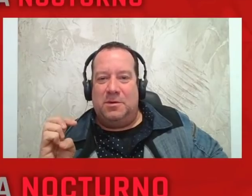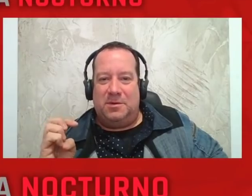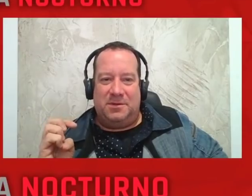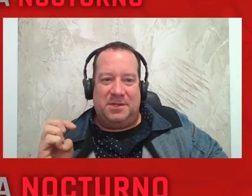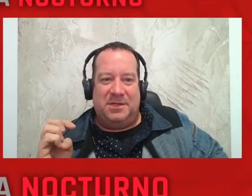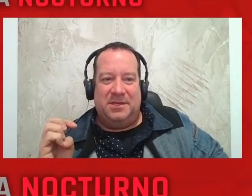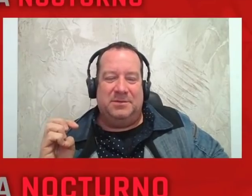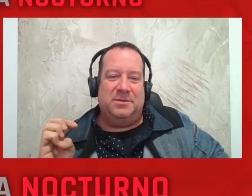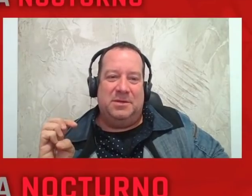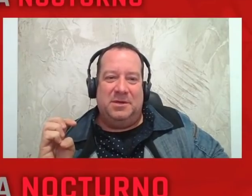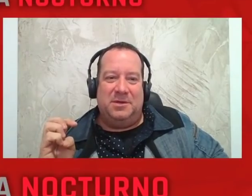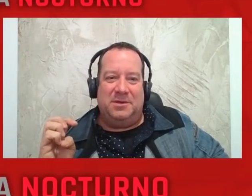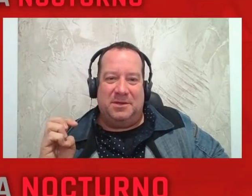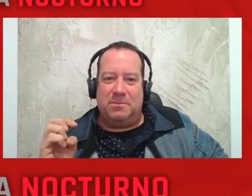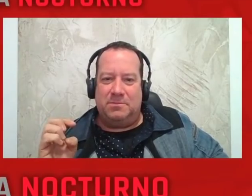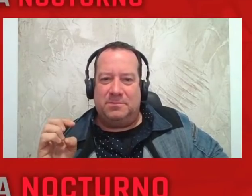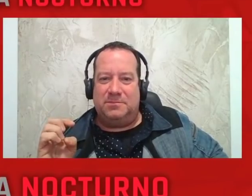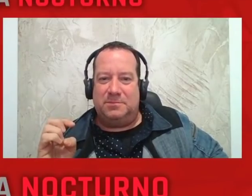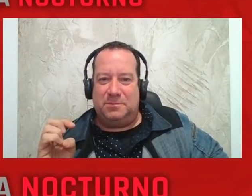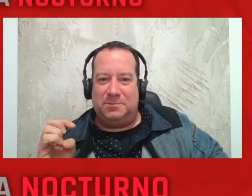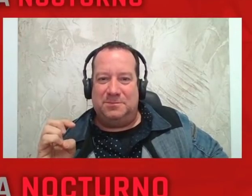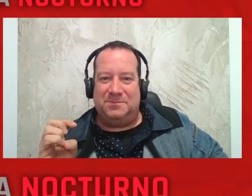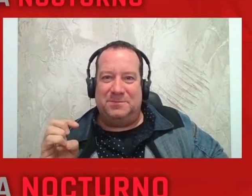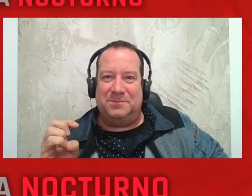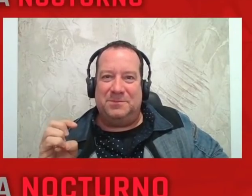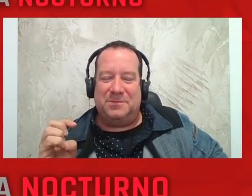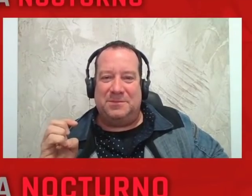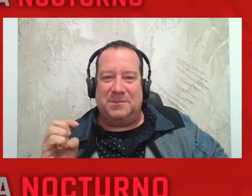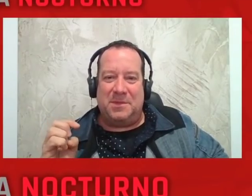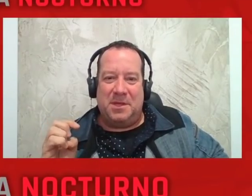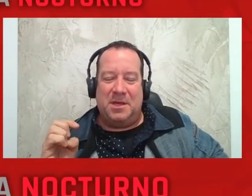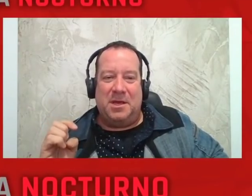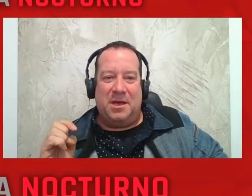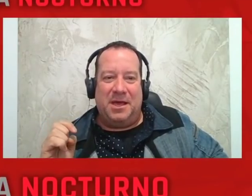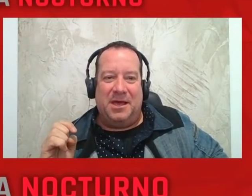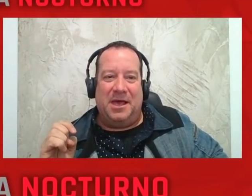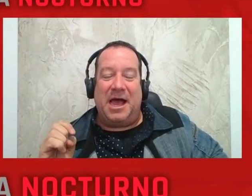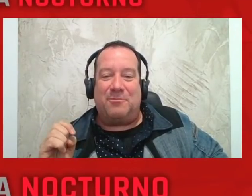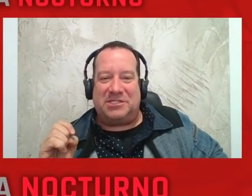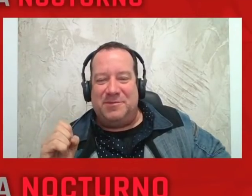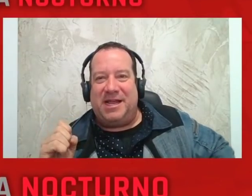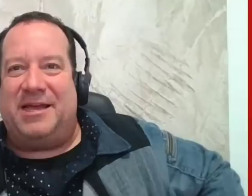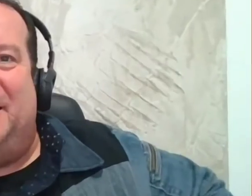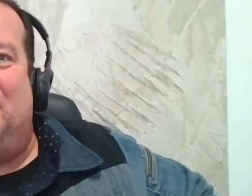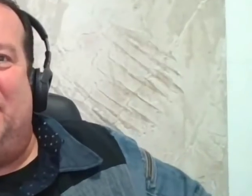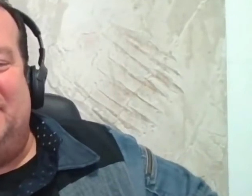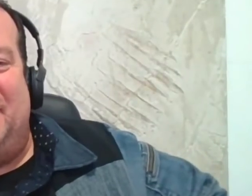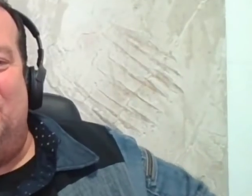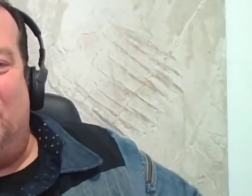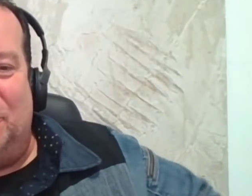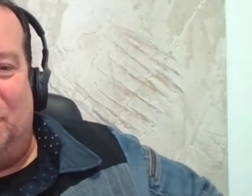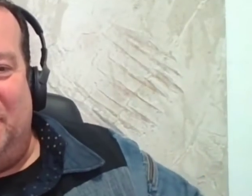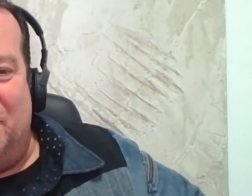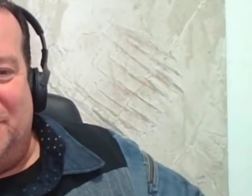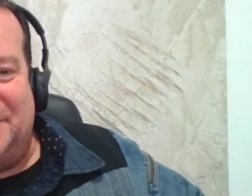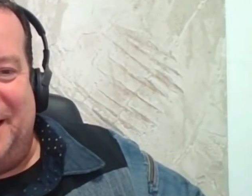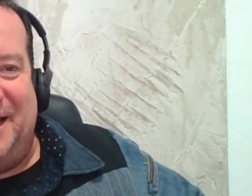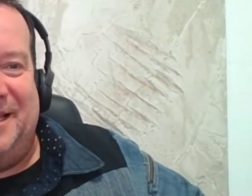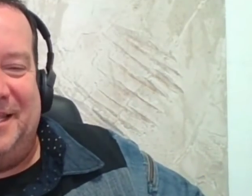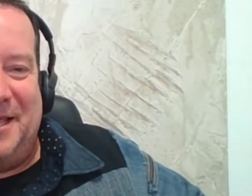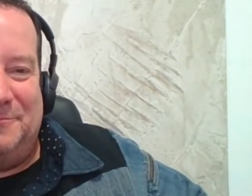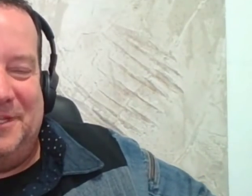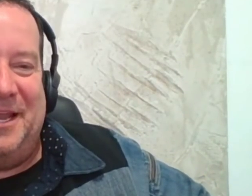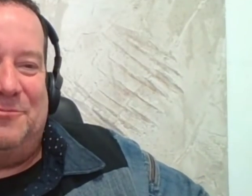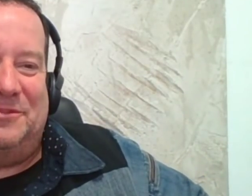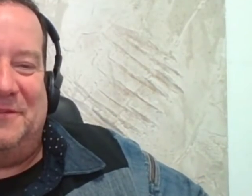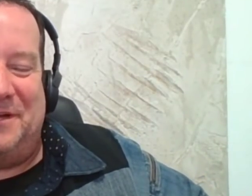querido José Alfredo, que desde temprano has querido abordar con la audiencia de Sin Censura. Pues sí, mira, para echarle un poquito de limón y sal